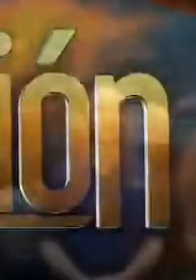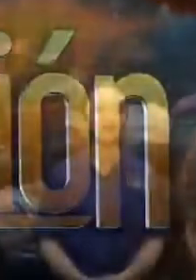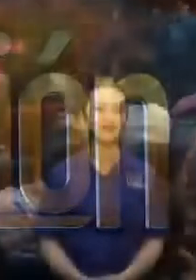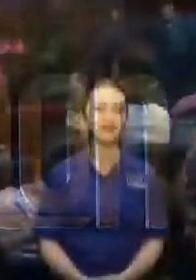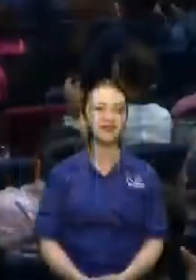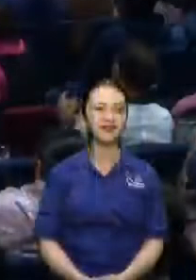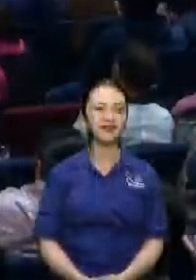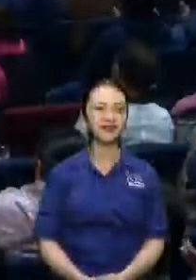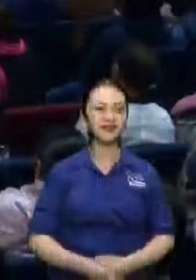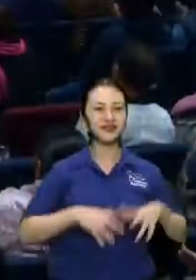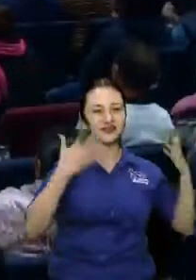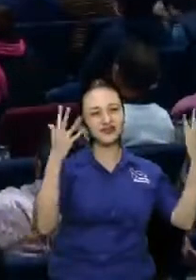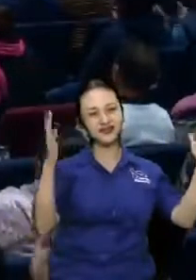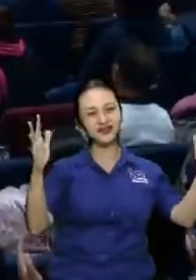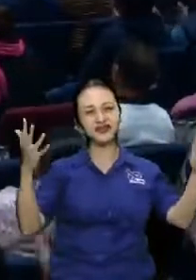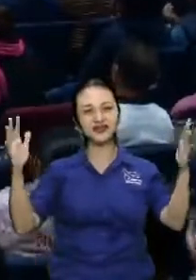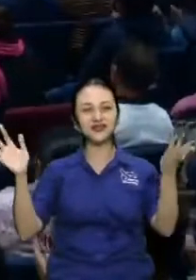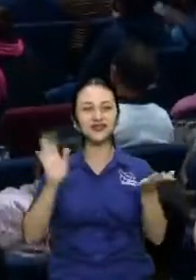Gloria a Dios.